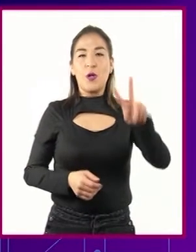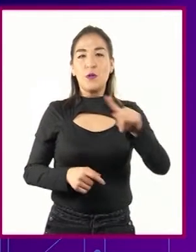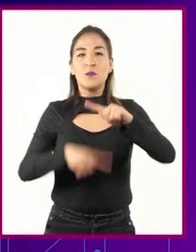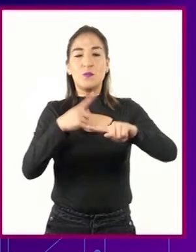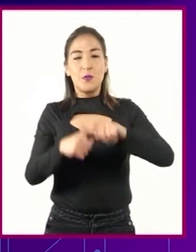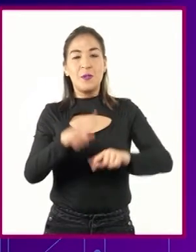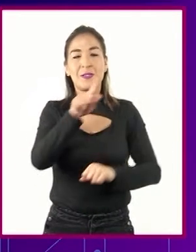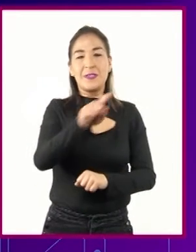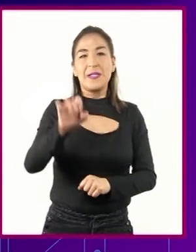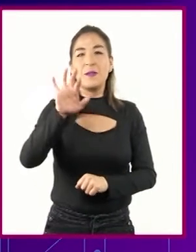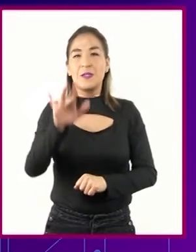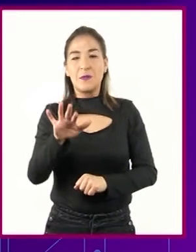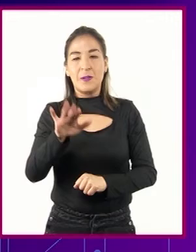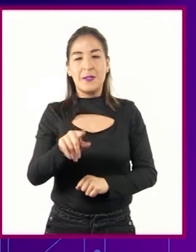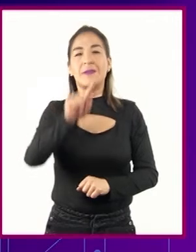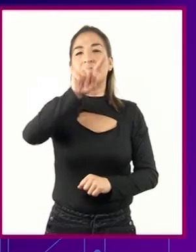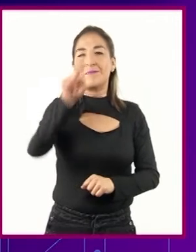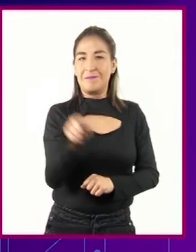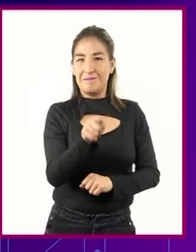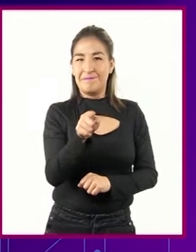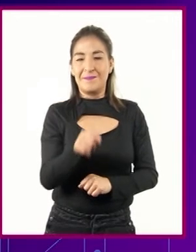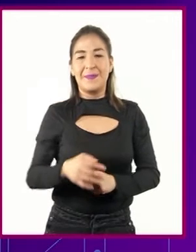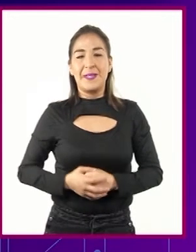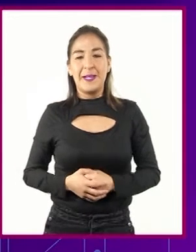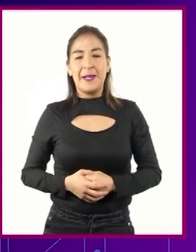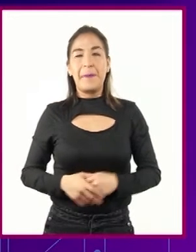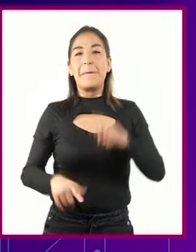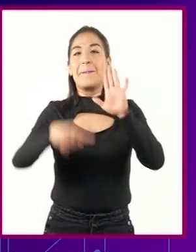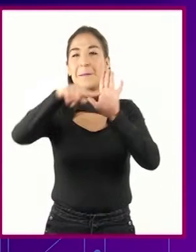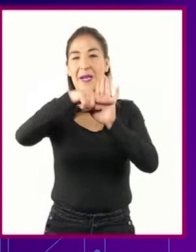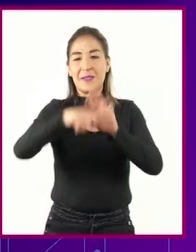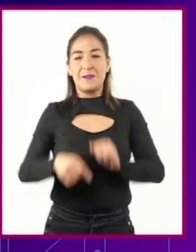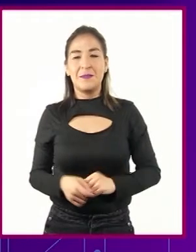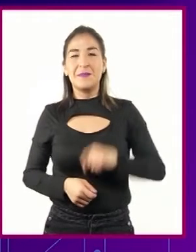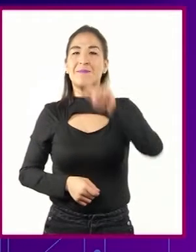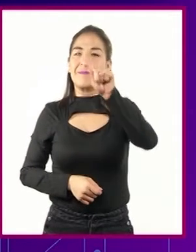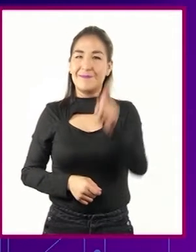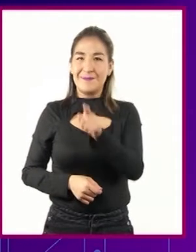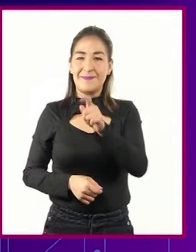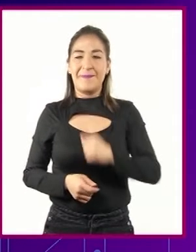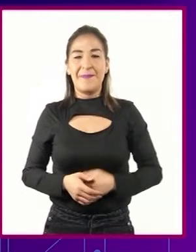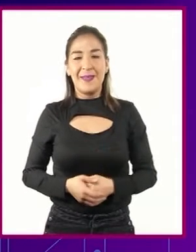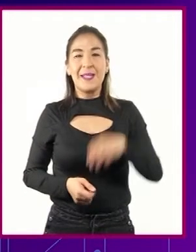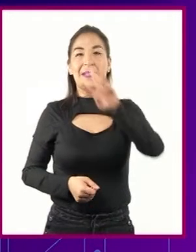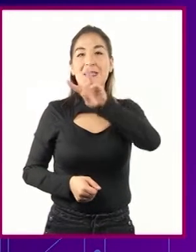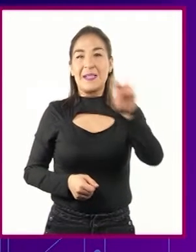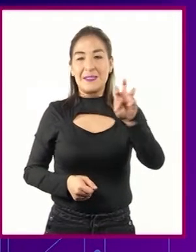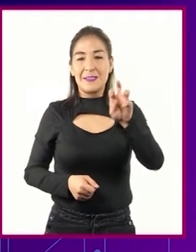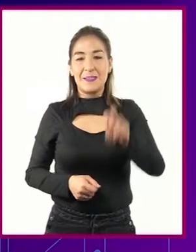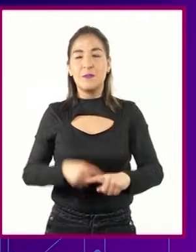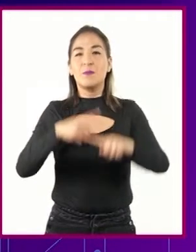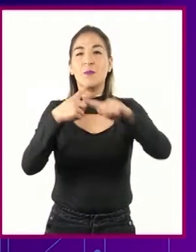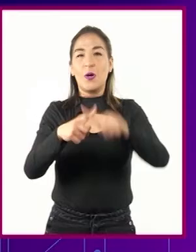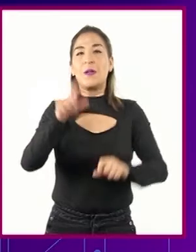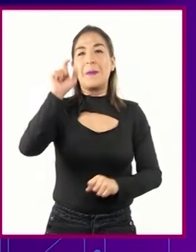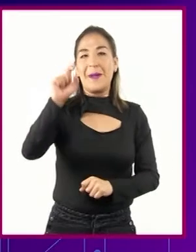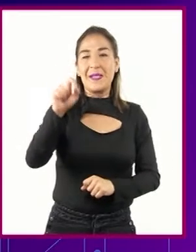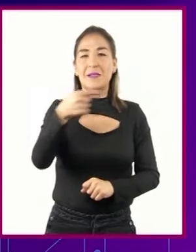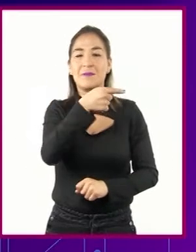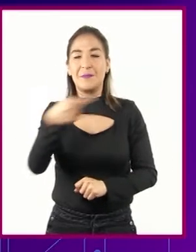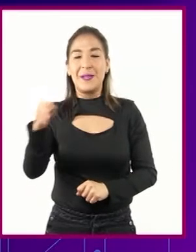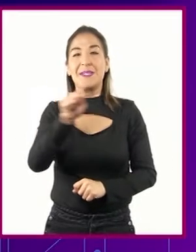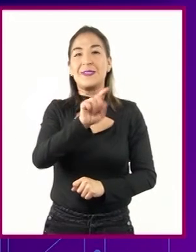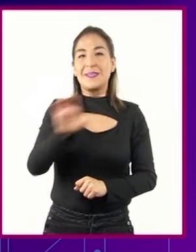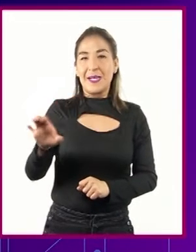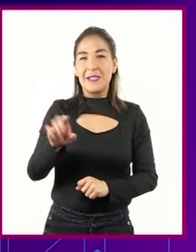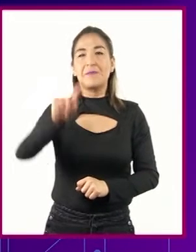por 150, se cierra el paréntesis, menos, abre paréntesis, 300 por 20 sobre